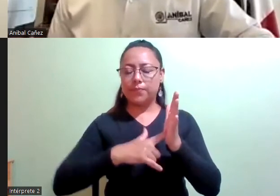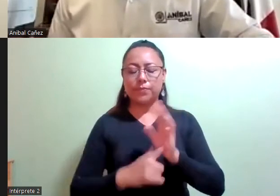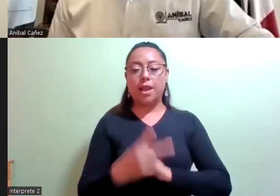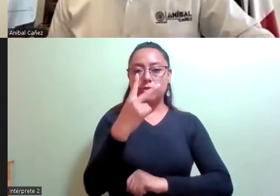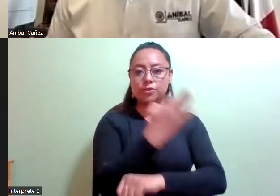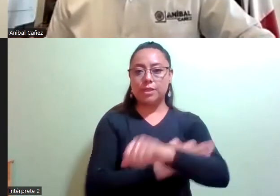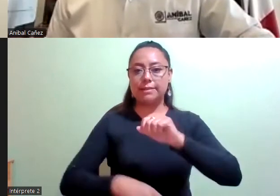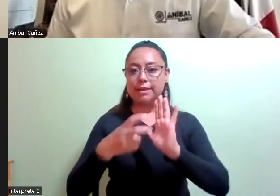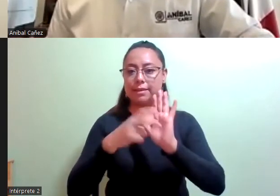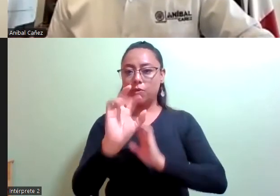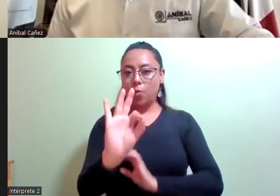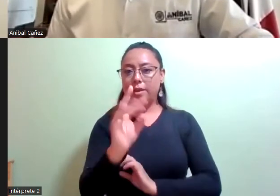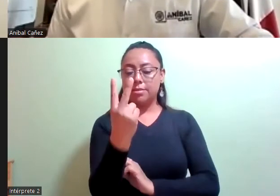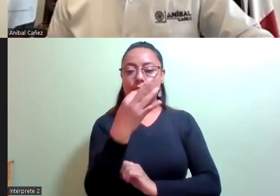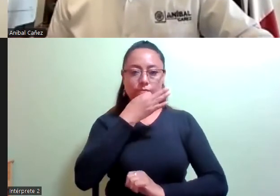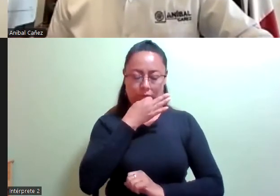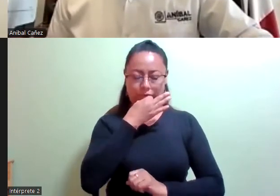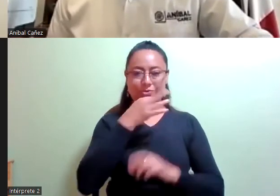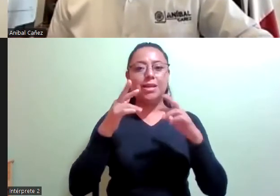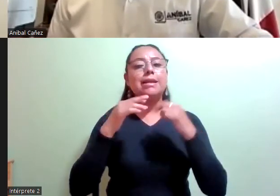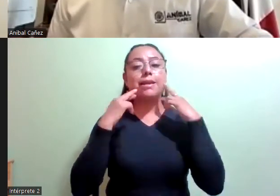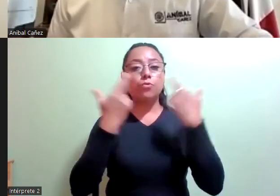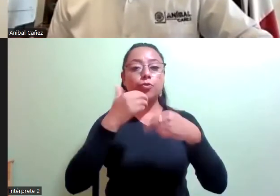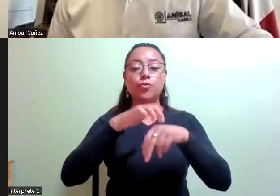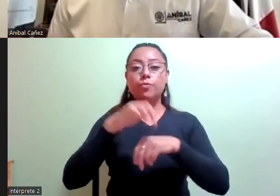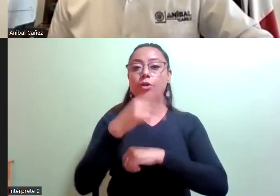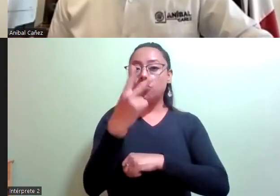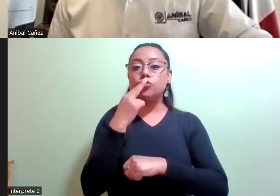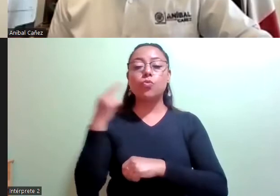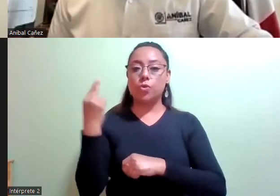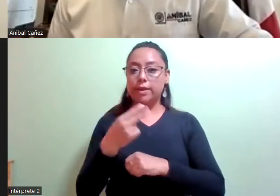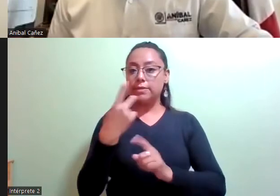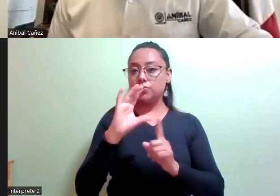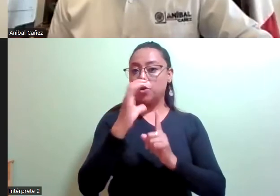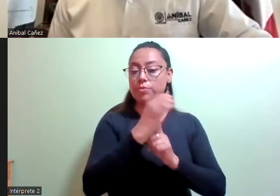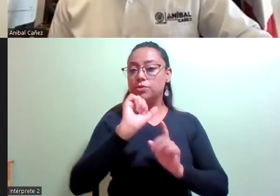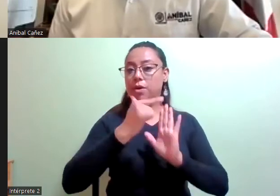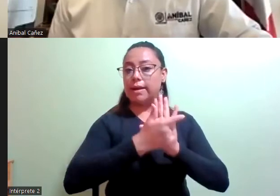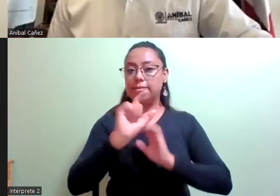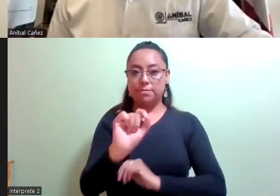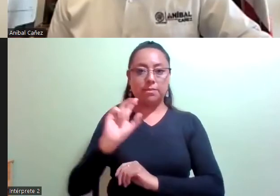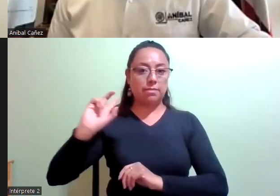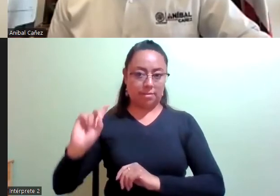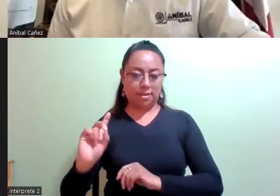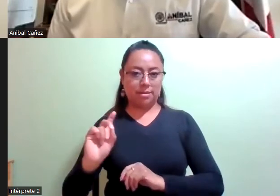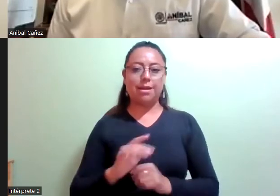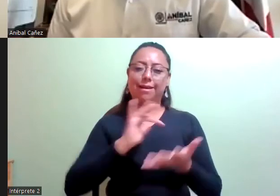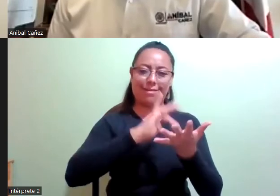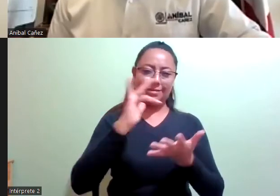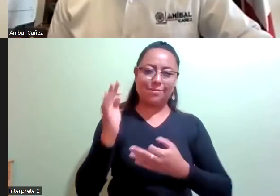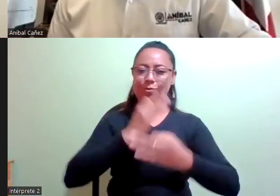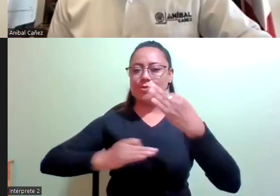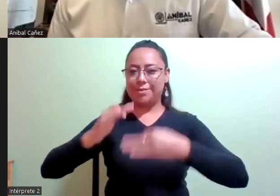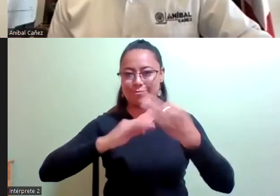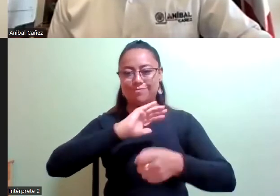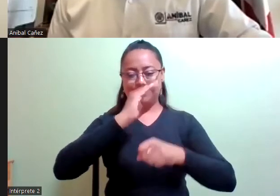minutos, damos por concluida la segunda sesión extraordinaria de la Comisión Agenda 2030, agradeciendo a todas